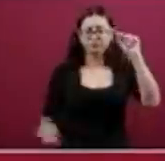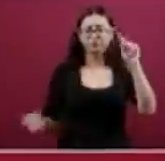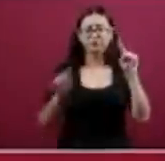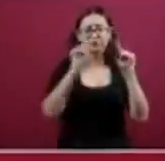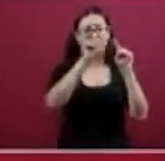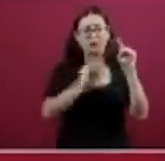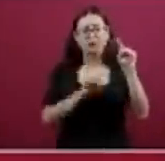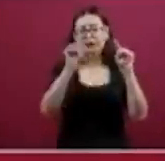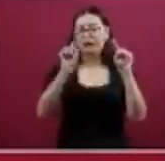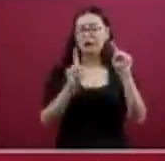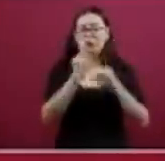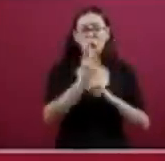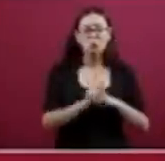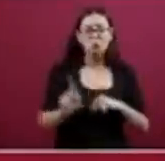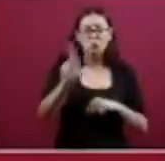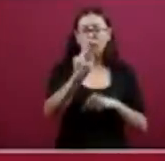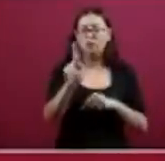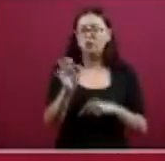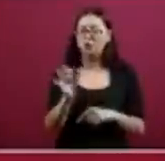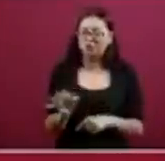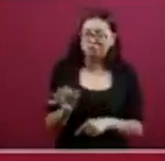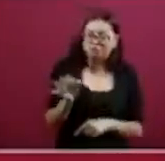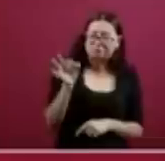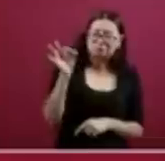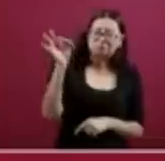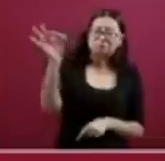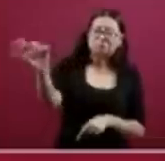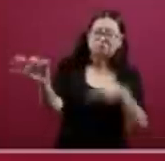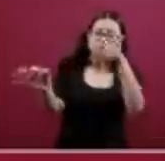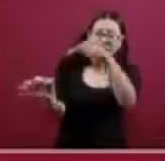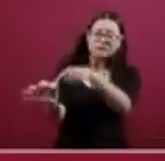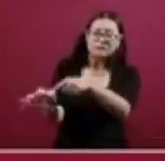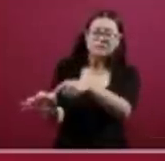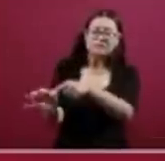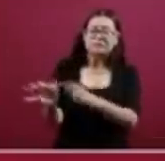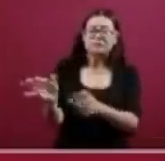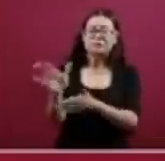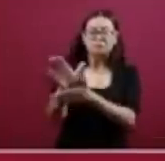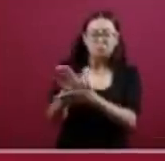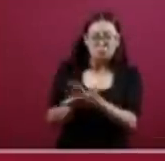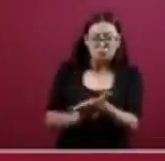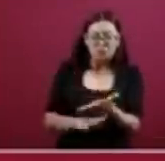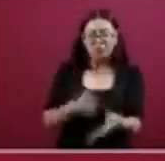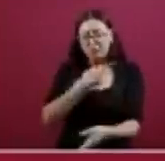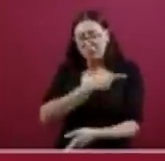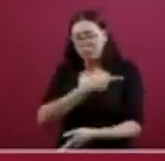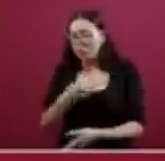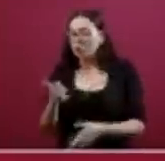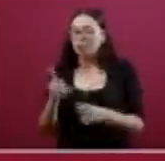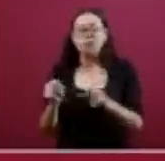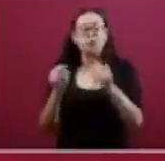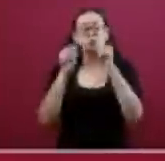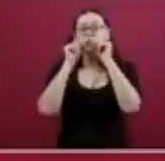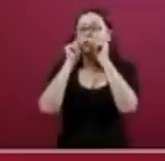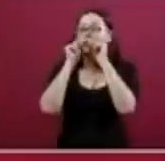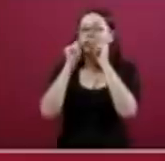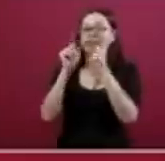pobres, de gente humilde, pero muy limpios. Por ejemplo,